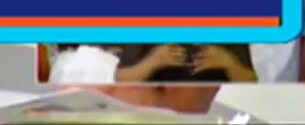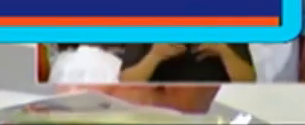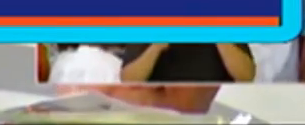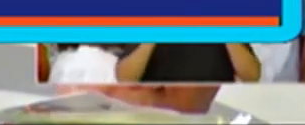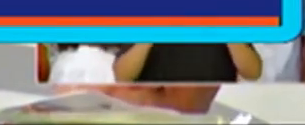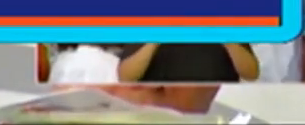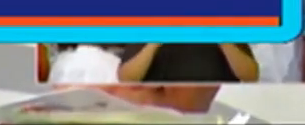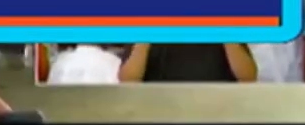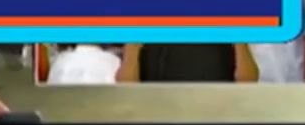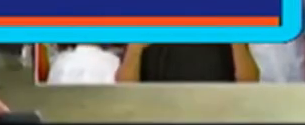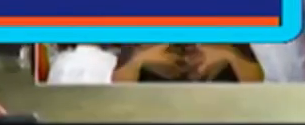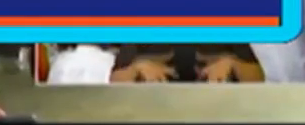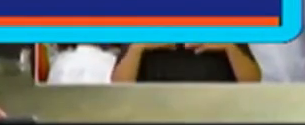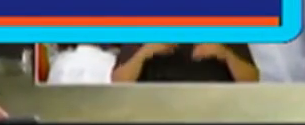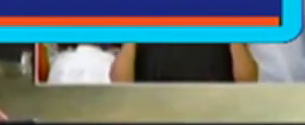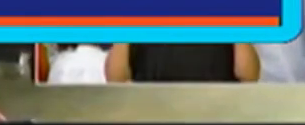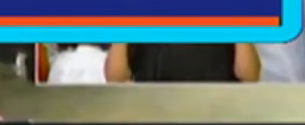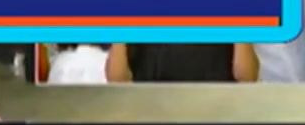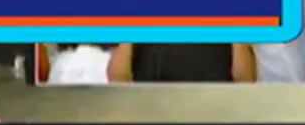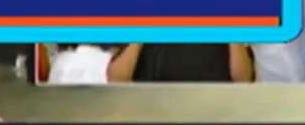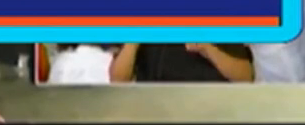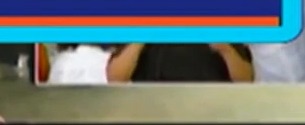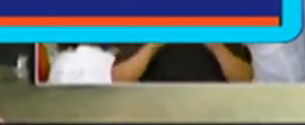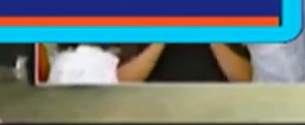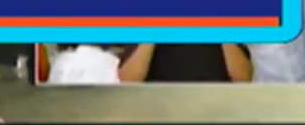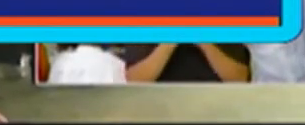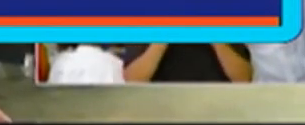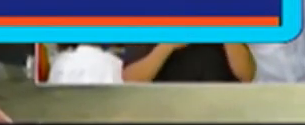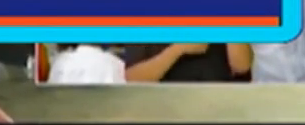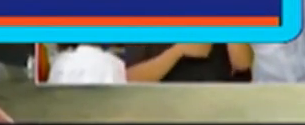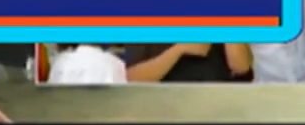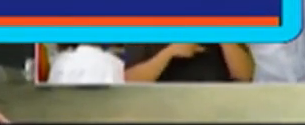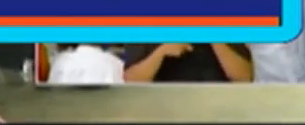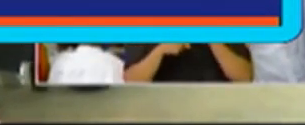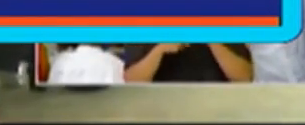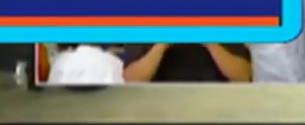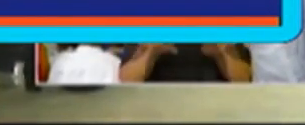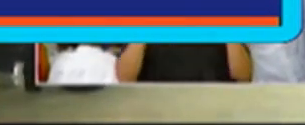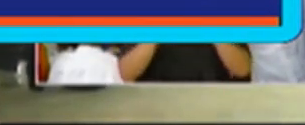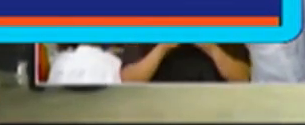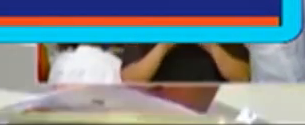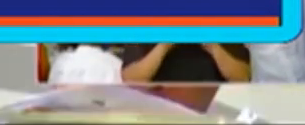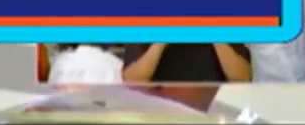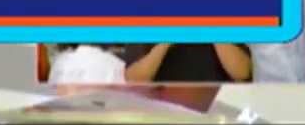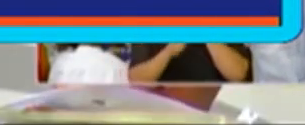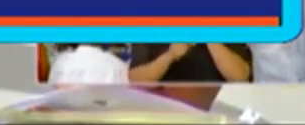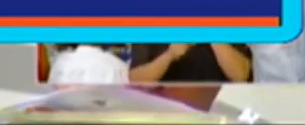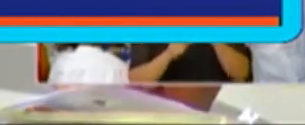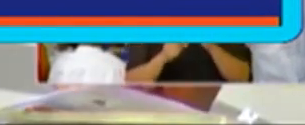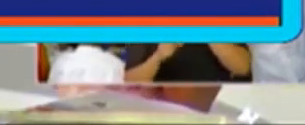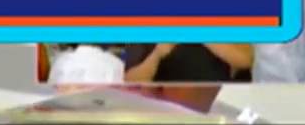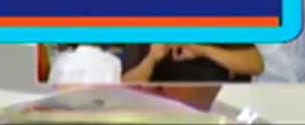educación hace grande a las personas y a las sociedades. Es el capital más importante, el que más